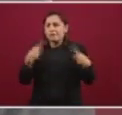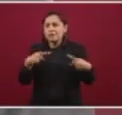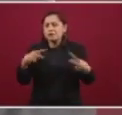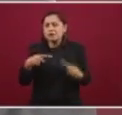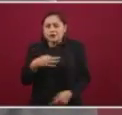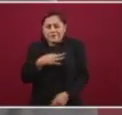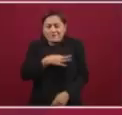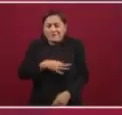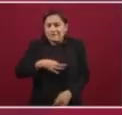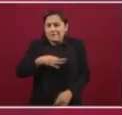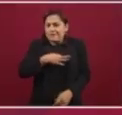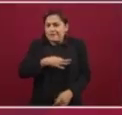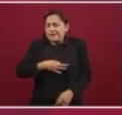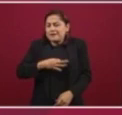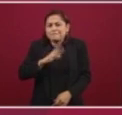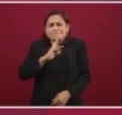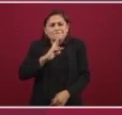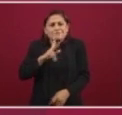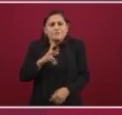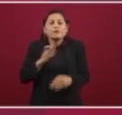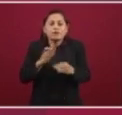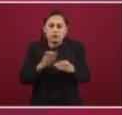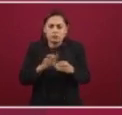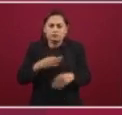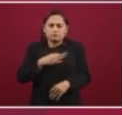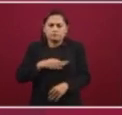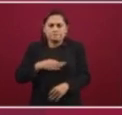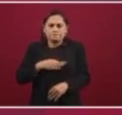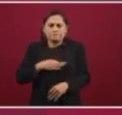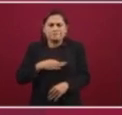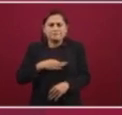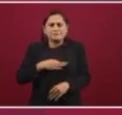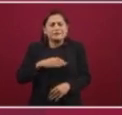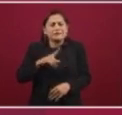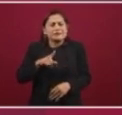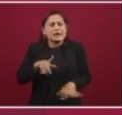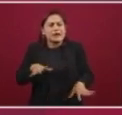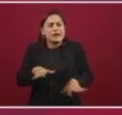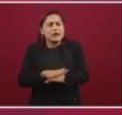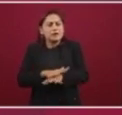somos, mucho más felices. Y